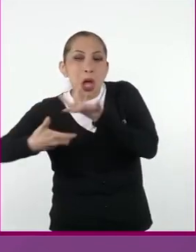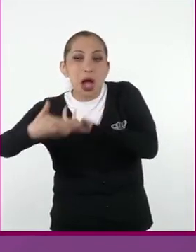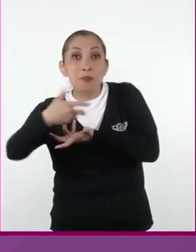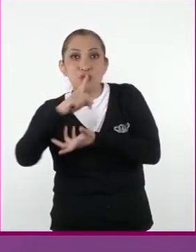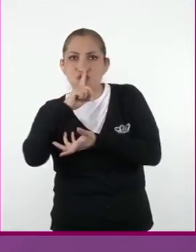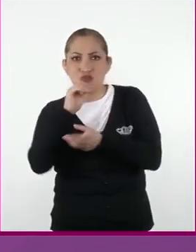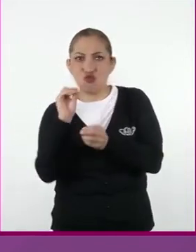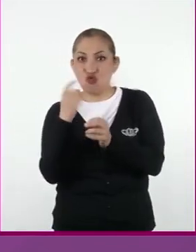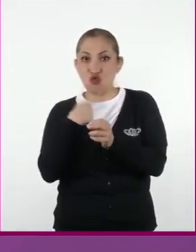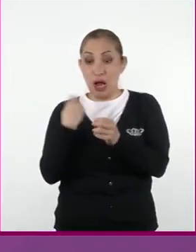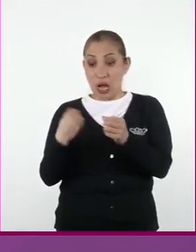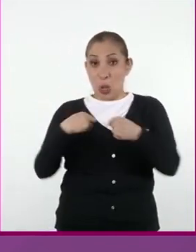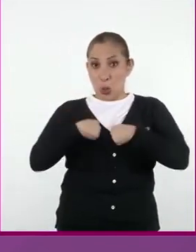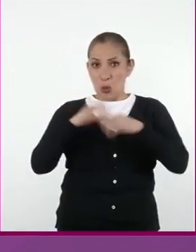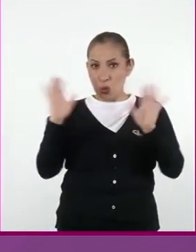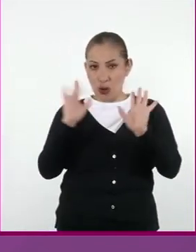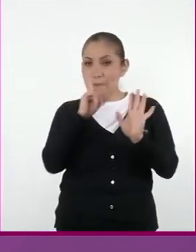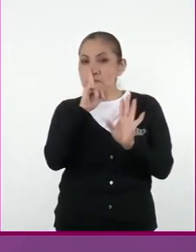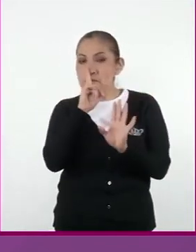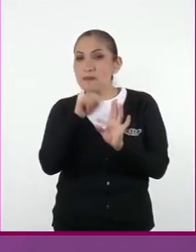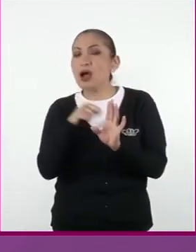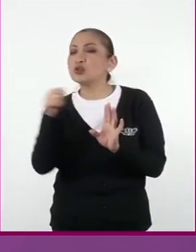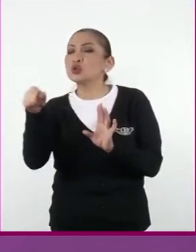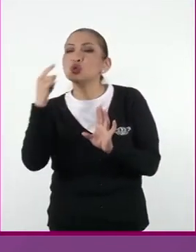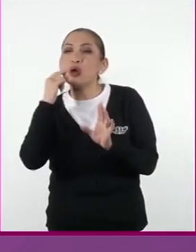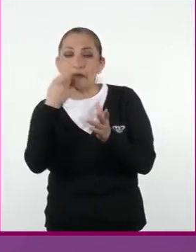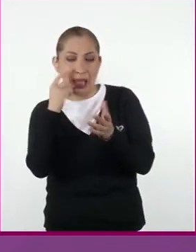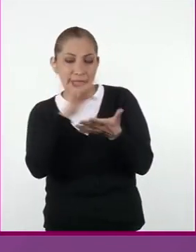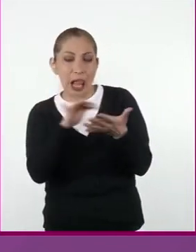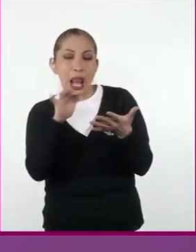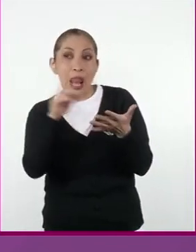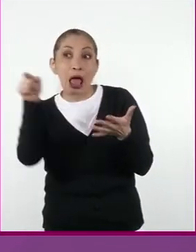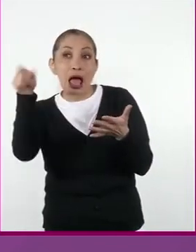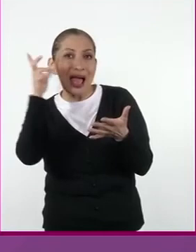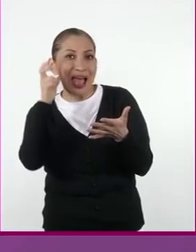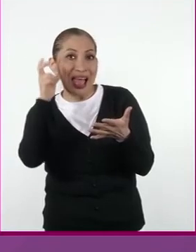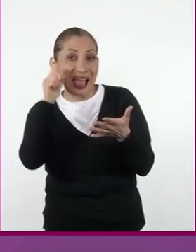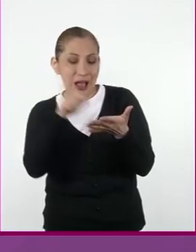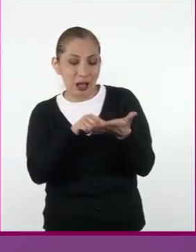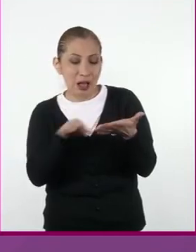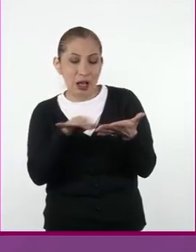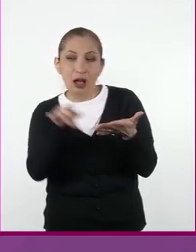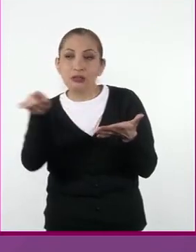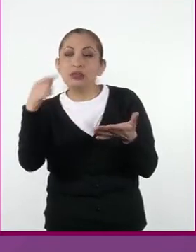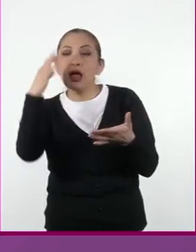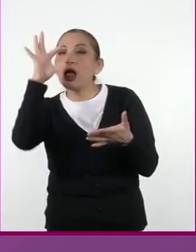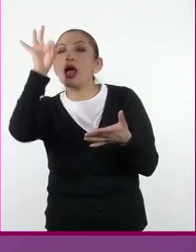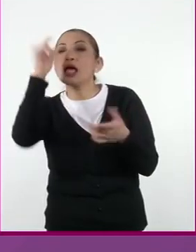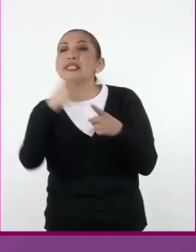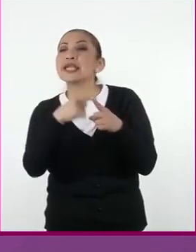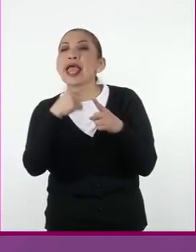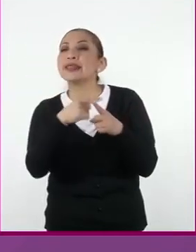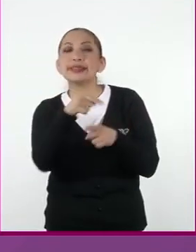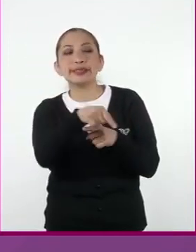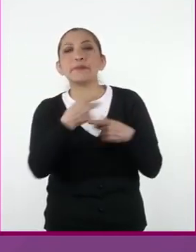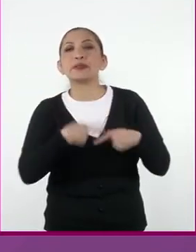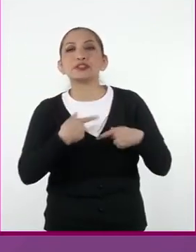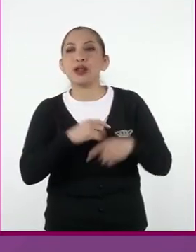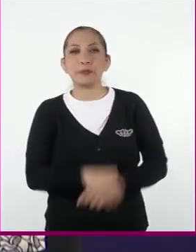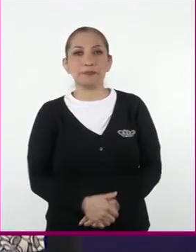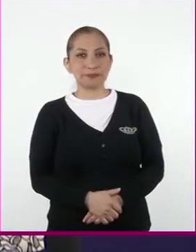no le digan de quién se trata. De acuerdo con lo que vaya escuchando, él o ella tendrá que adivinar a quién se está